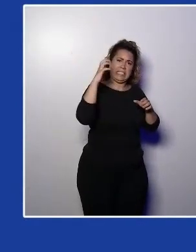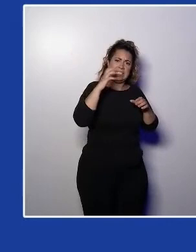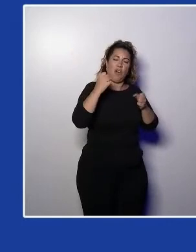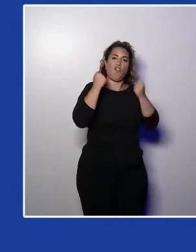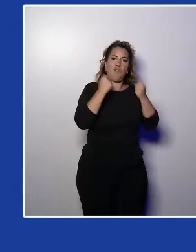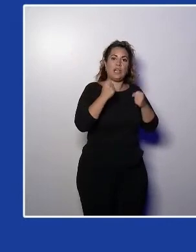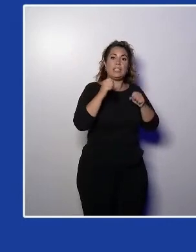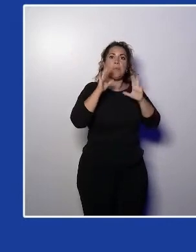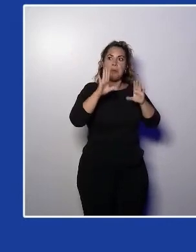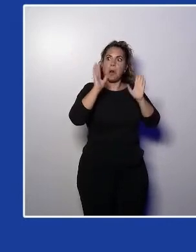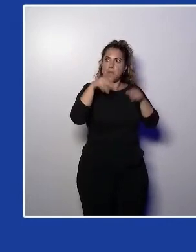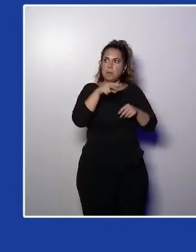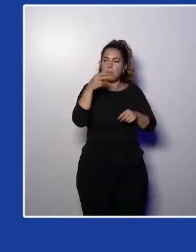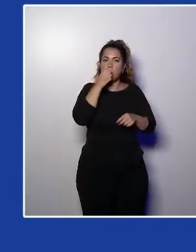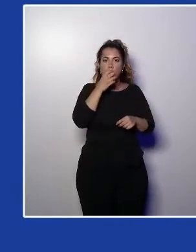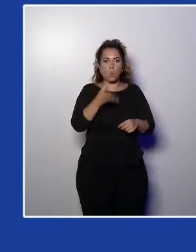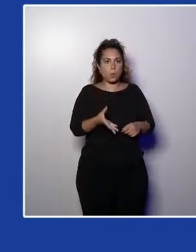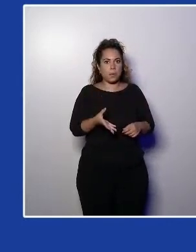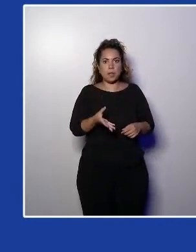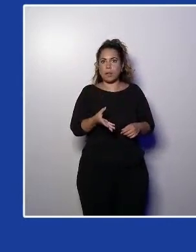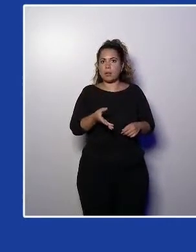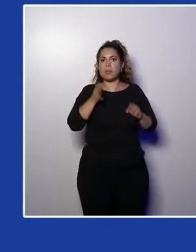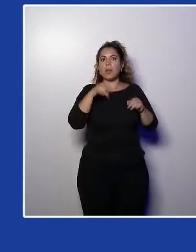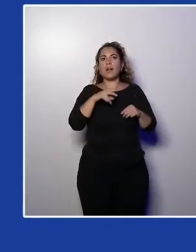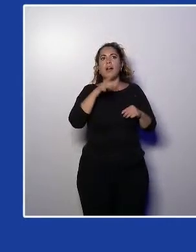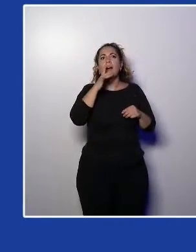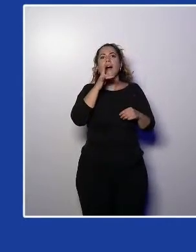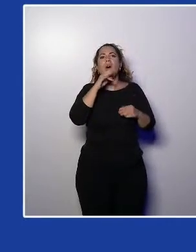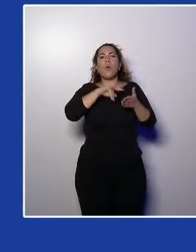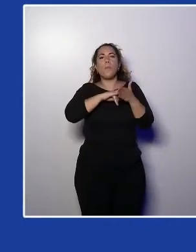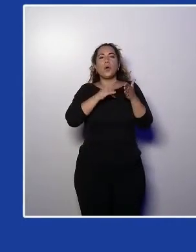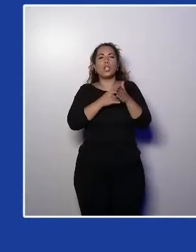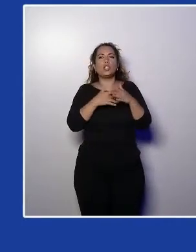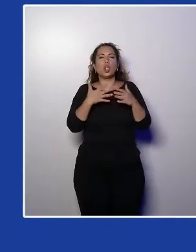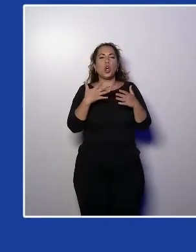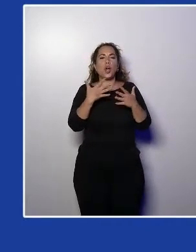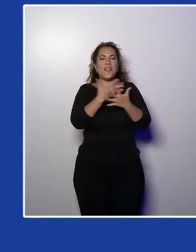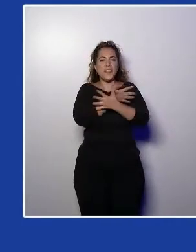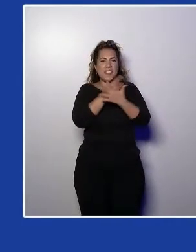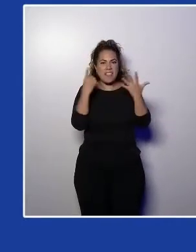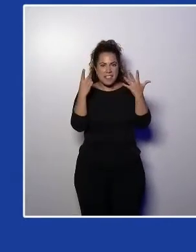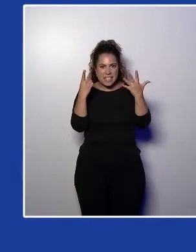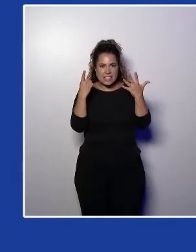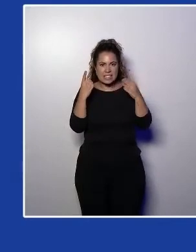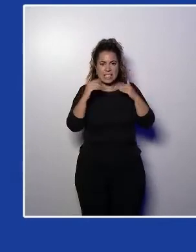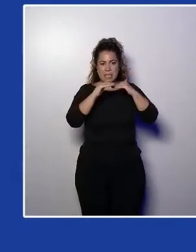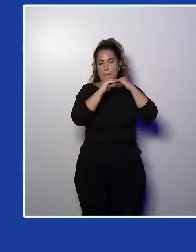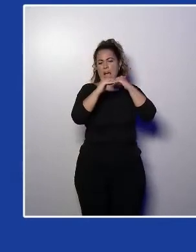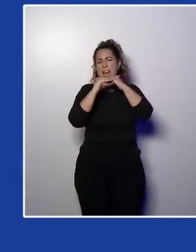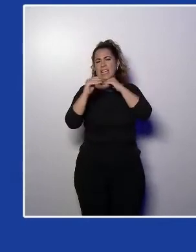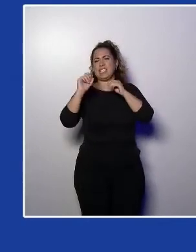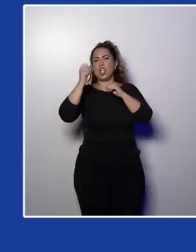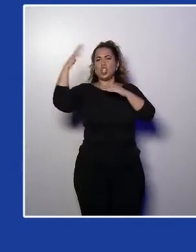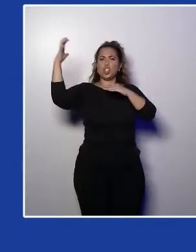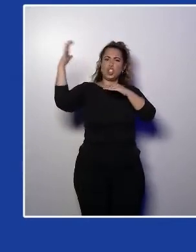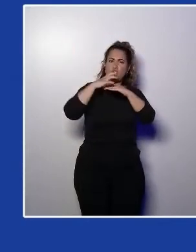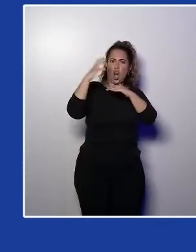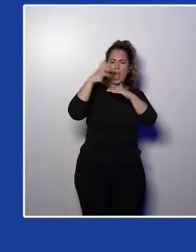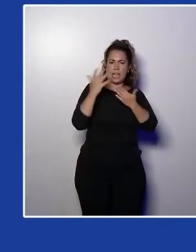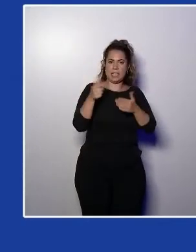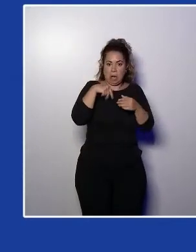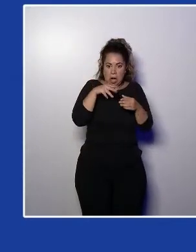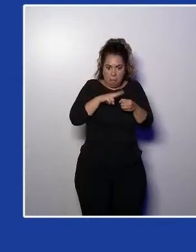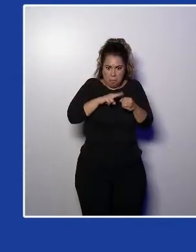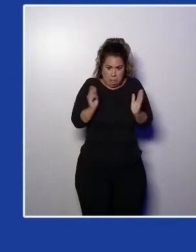ha dado buen resultado. Estamos con un proyecto de 16 parques solares fotovoltaicos en una provincia